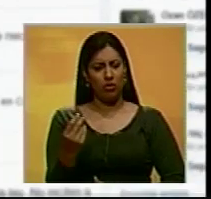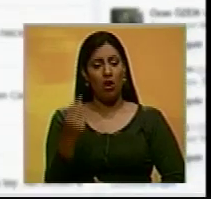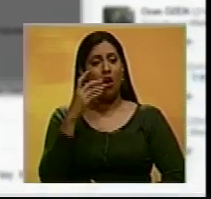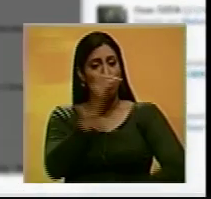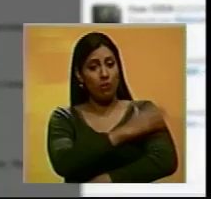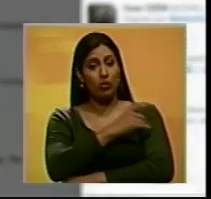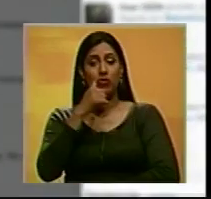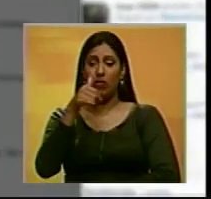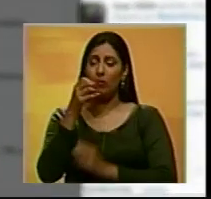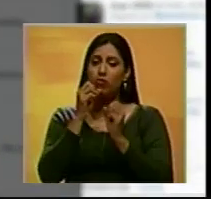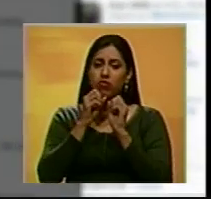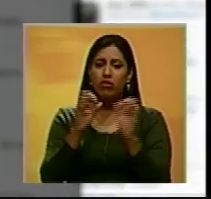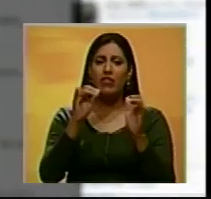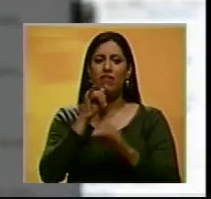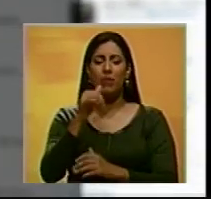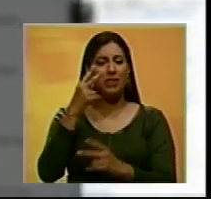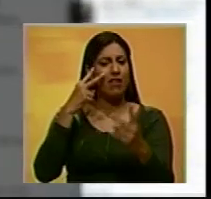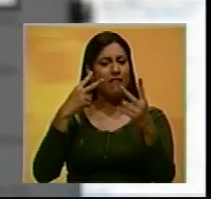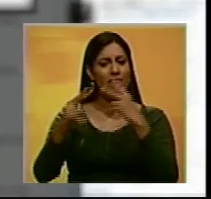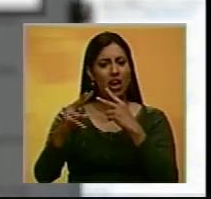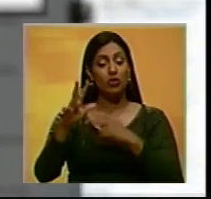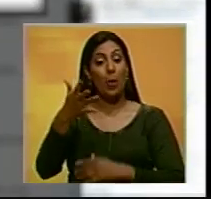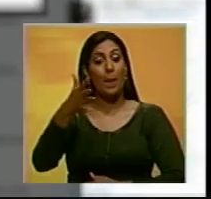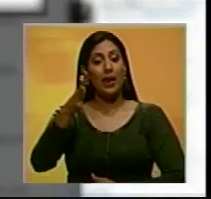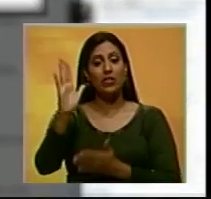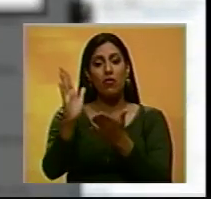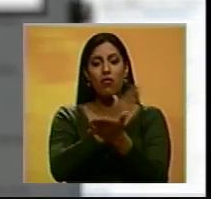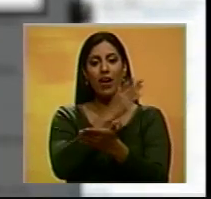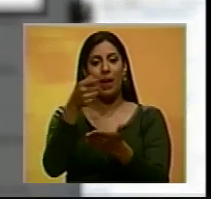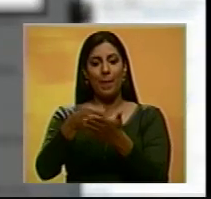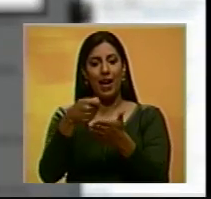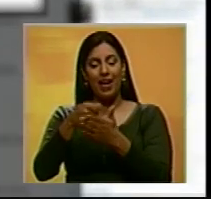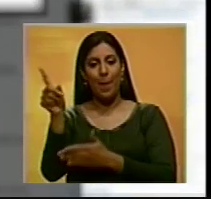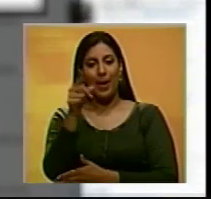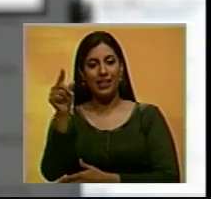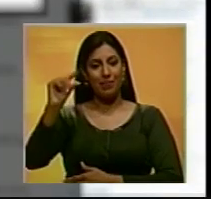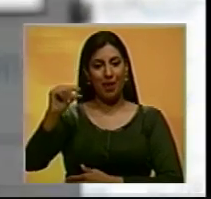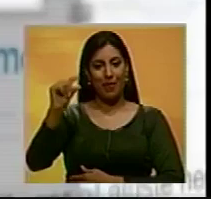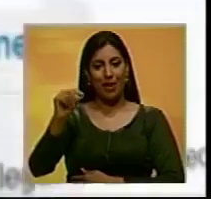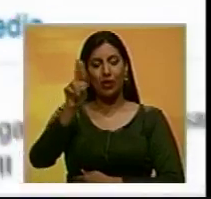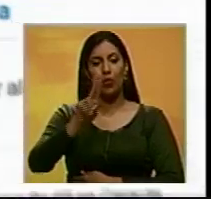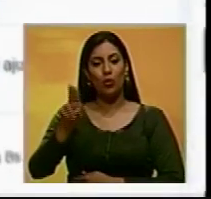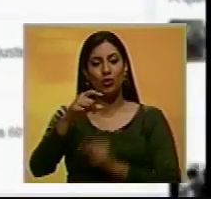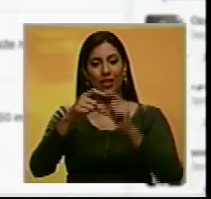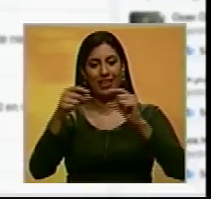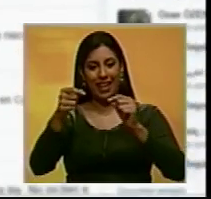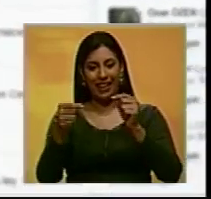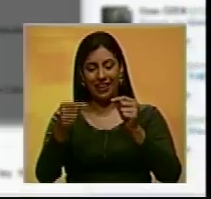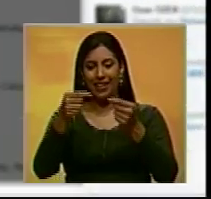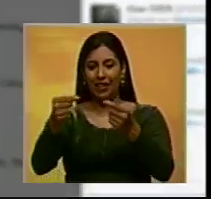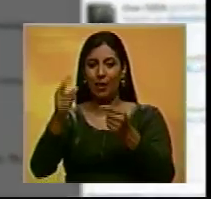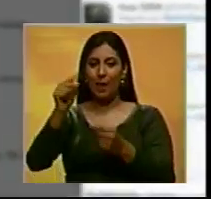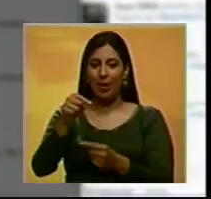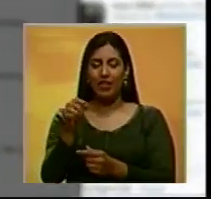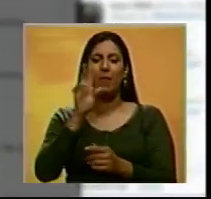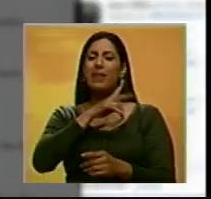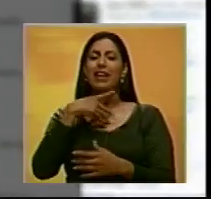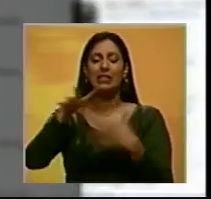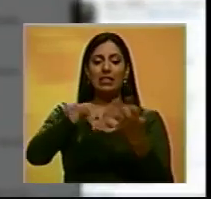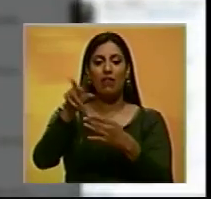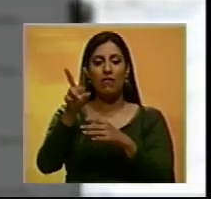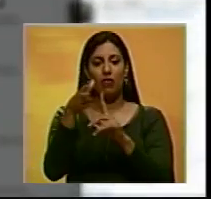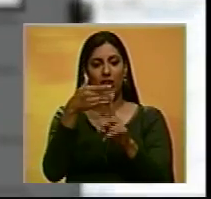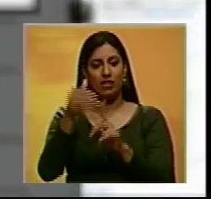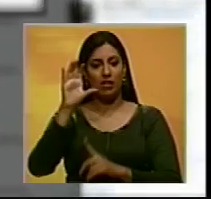de la oposición difundieron información falsa sobre la presunta eliminación del subsidio y del uso de la tarjeta estudiantil para generar violencia en